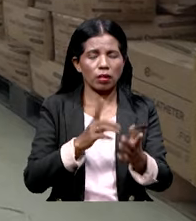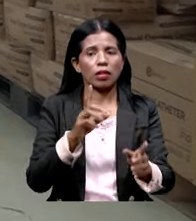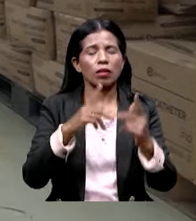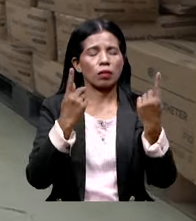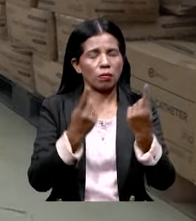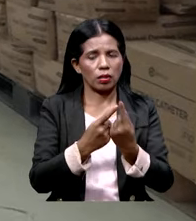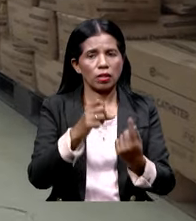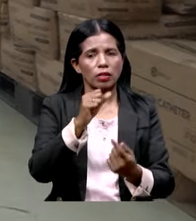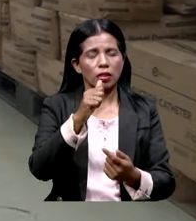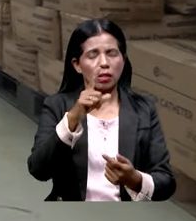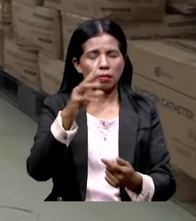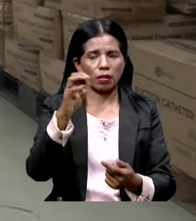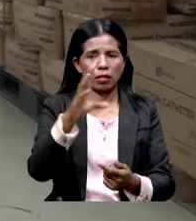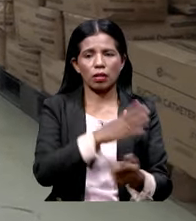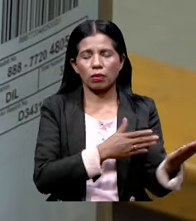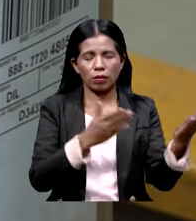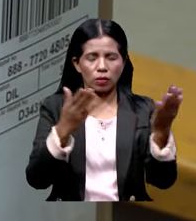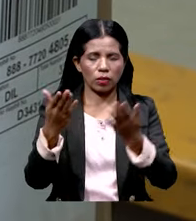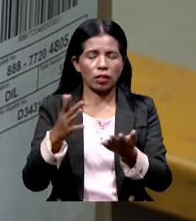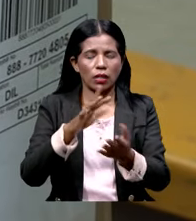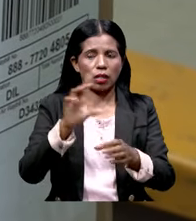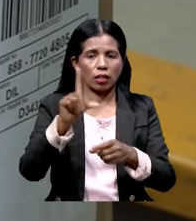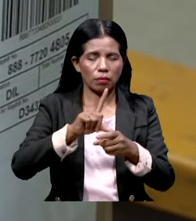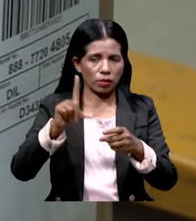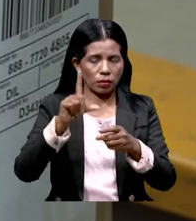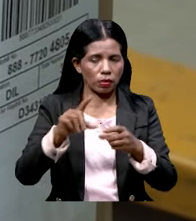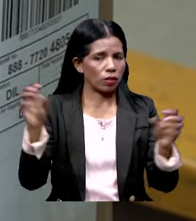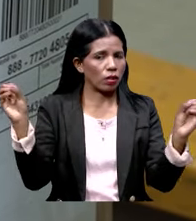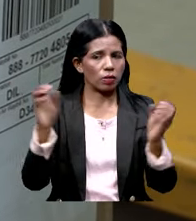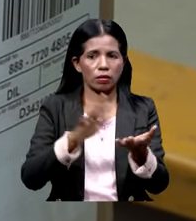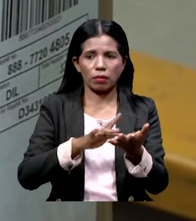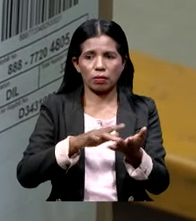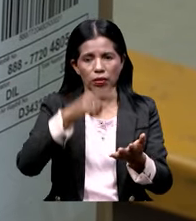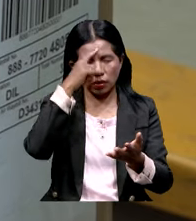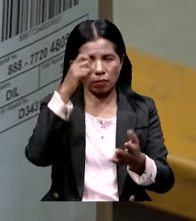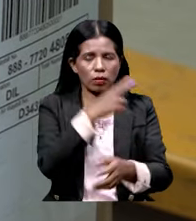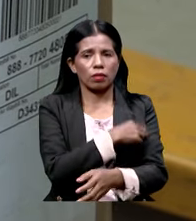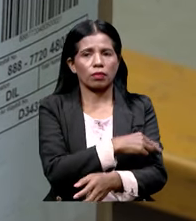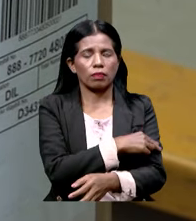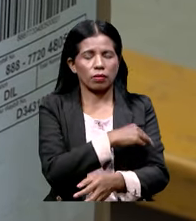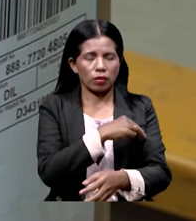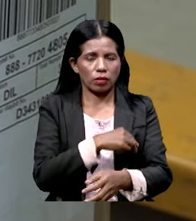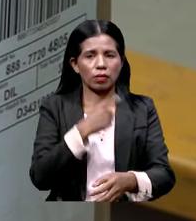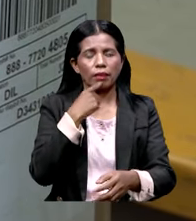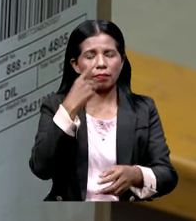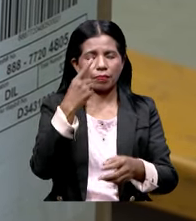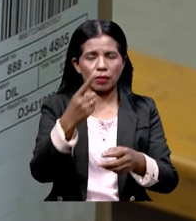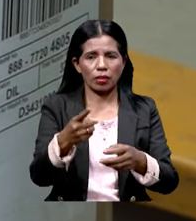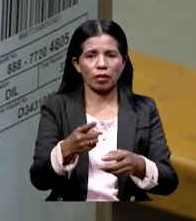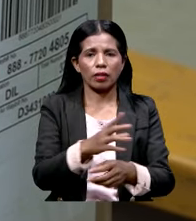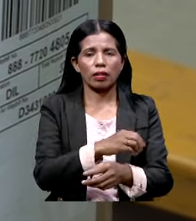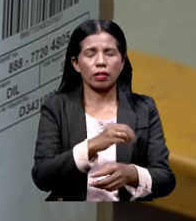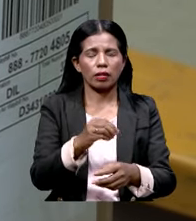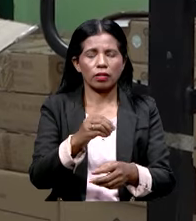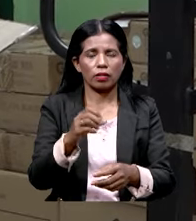Companhía Salimagu Hatamadet, reazente laboratório lao saimoru, tambane Hospital Nacional, referral, referência,